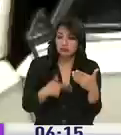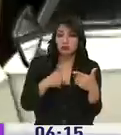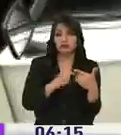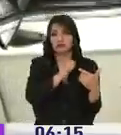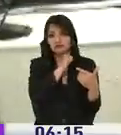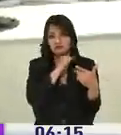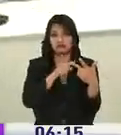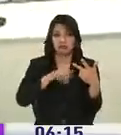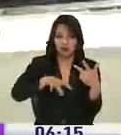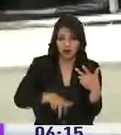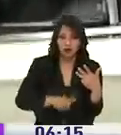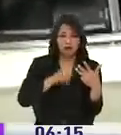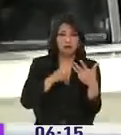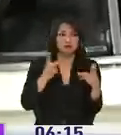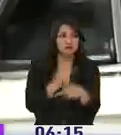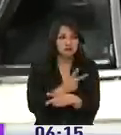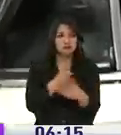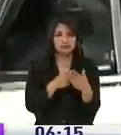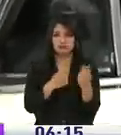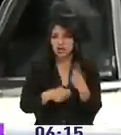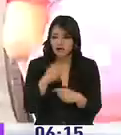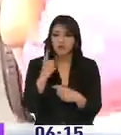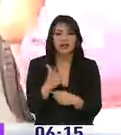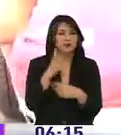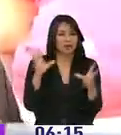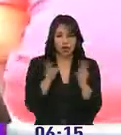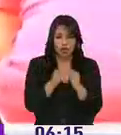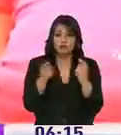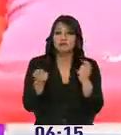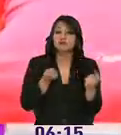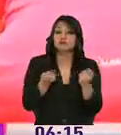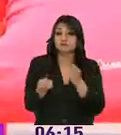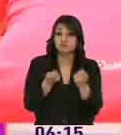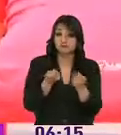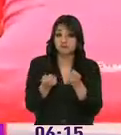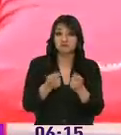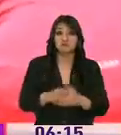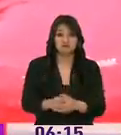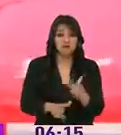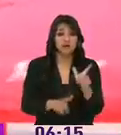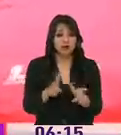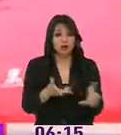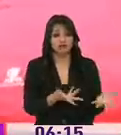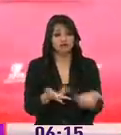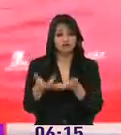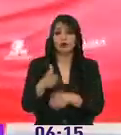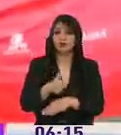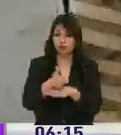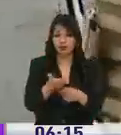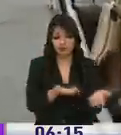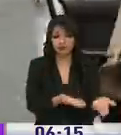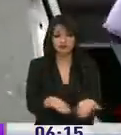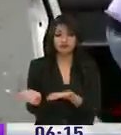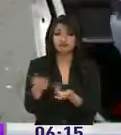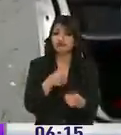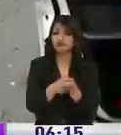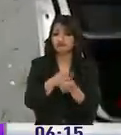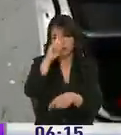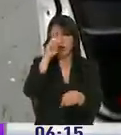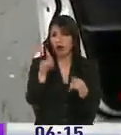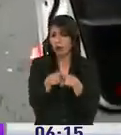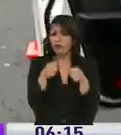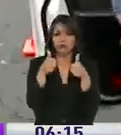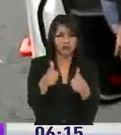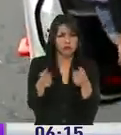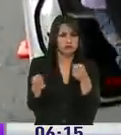hechos de violencia o comercialización de armamento. En el operativo, los ciudadanos colaboraron con las autoridades. Están de acuerdo con este tipo